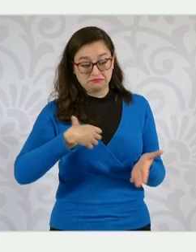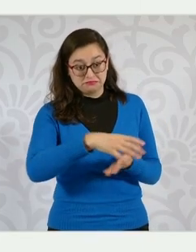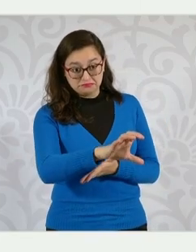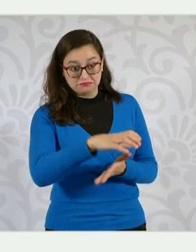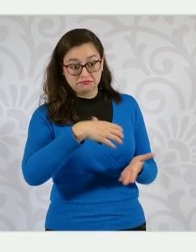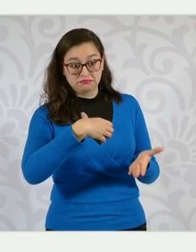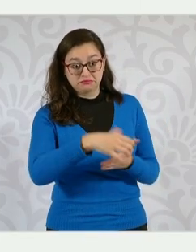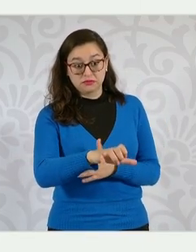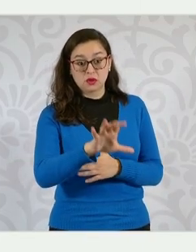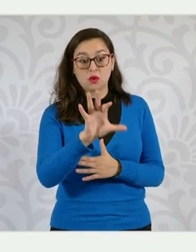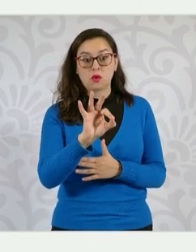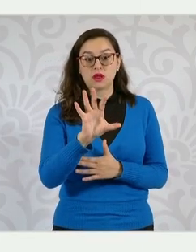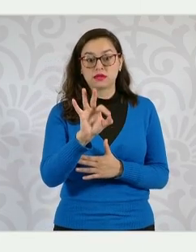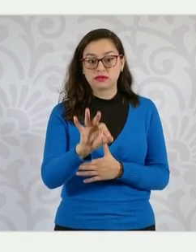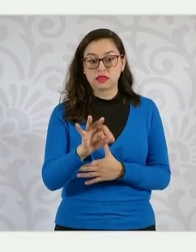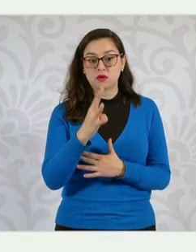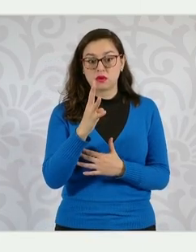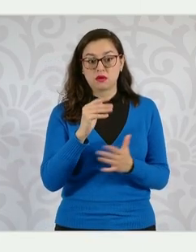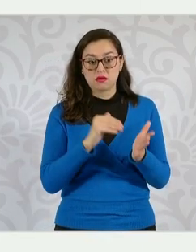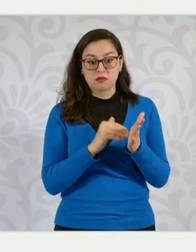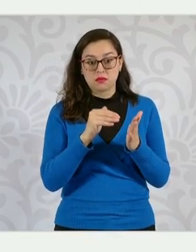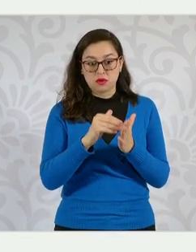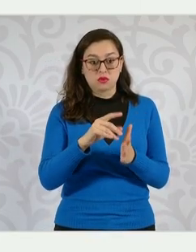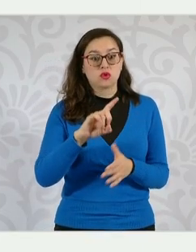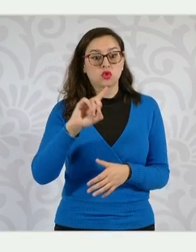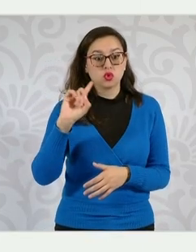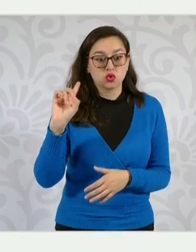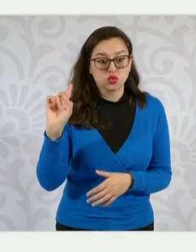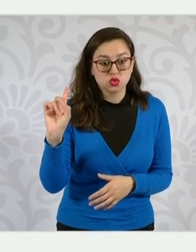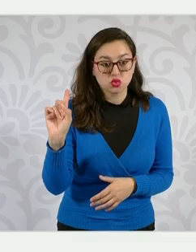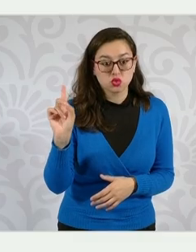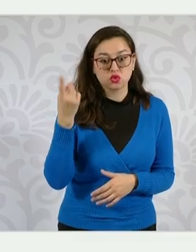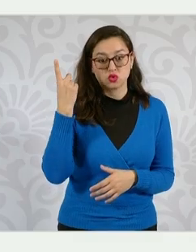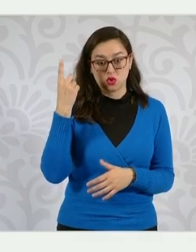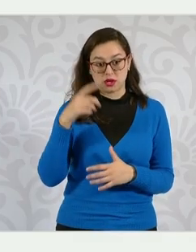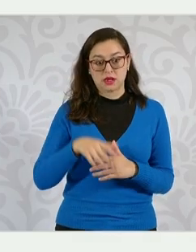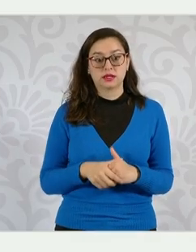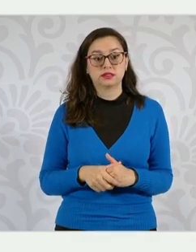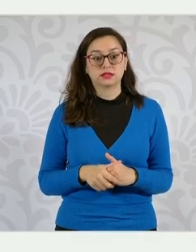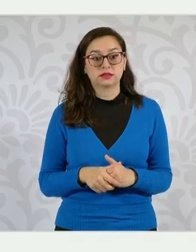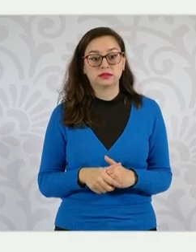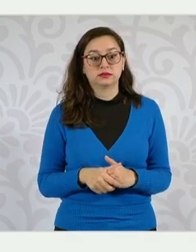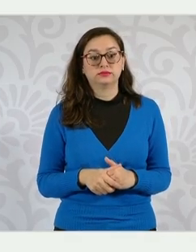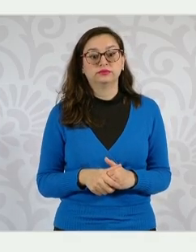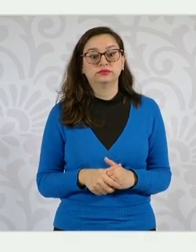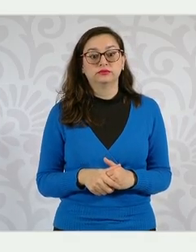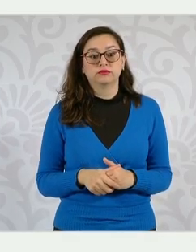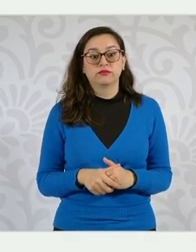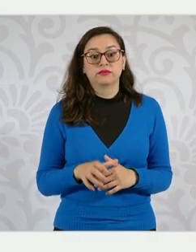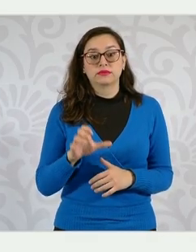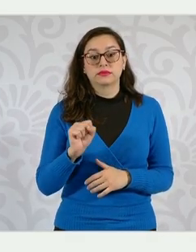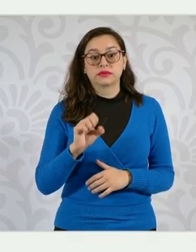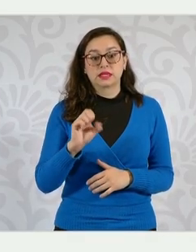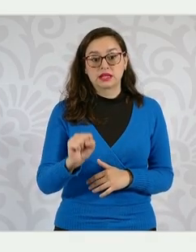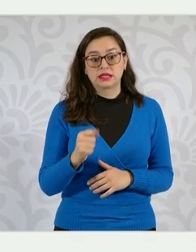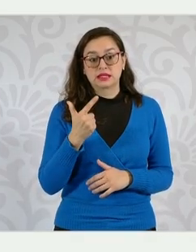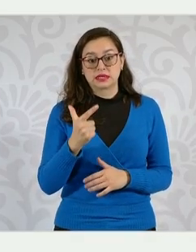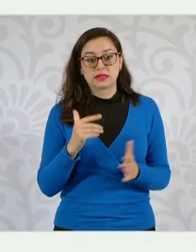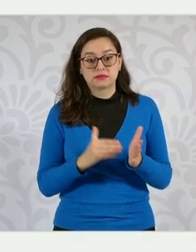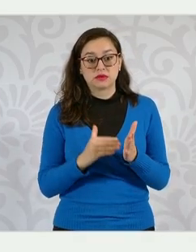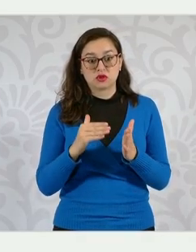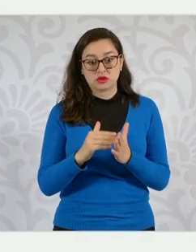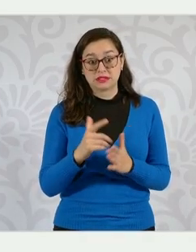millones de dólares y algo más y 67 millones y pico de